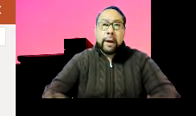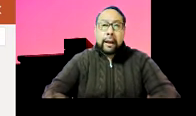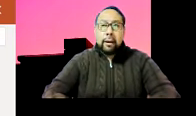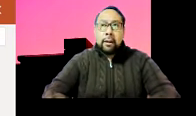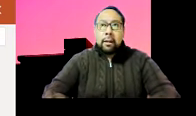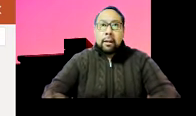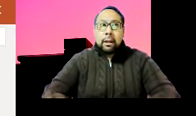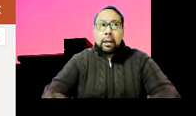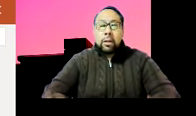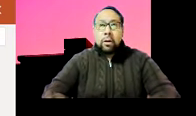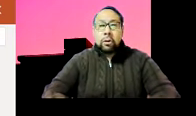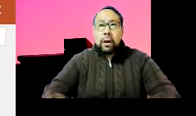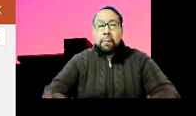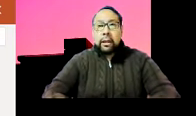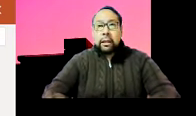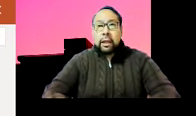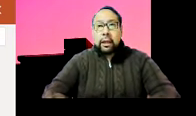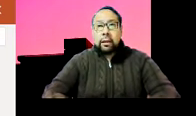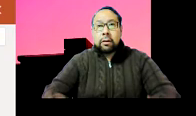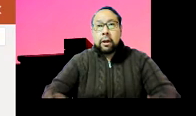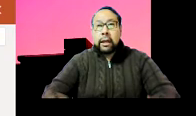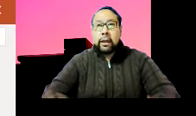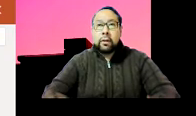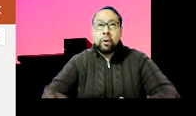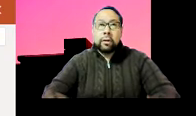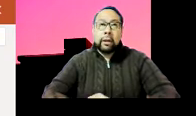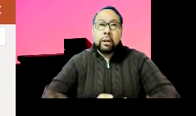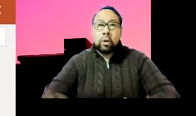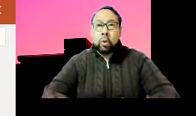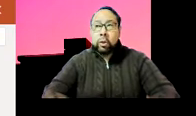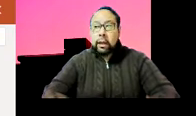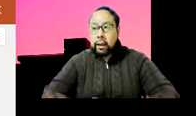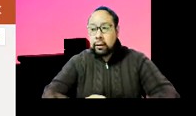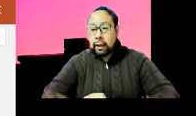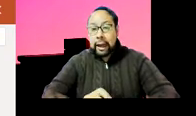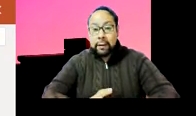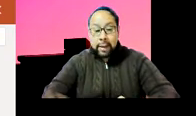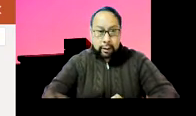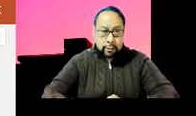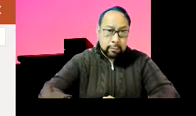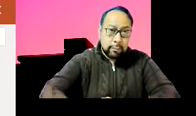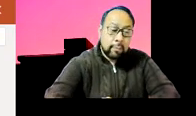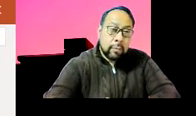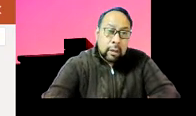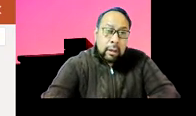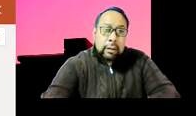no verbal que no solamente son gestos, actitudes,